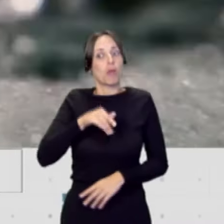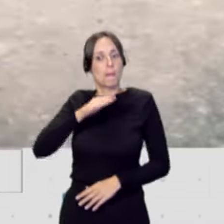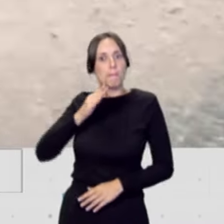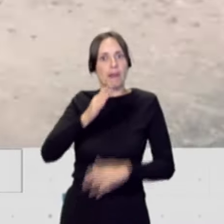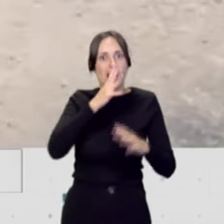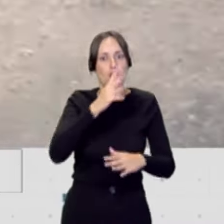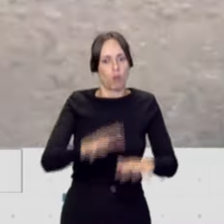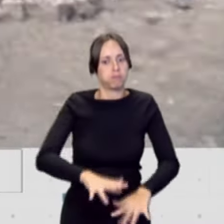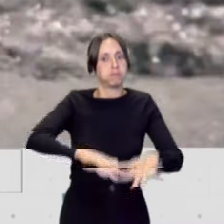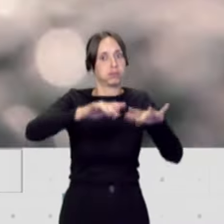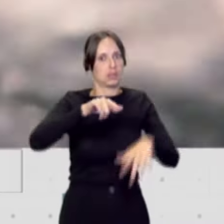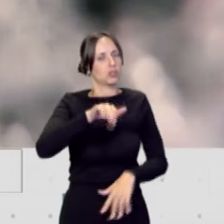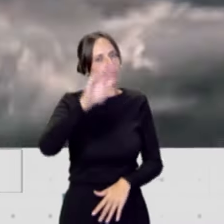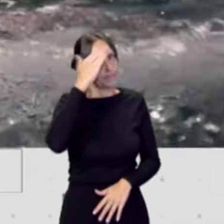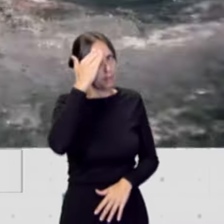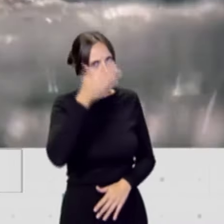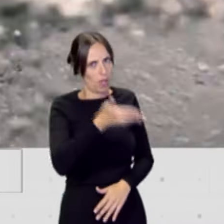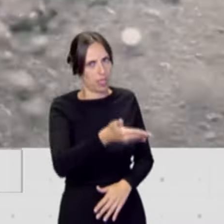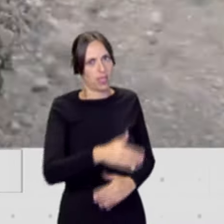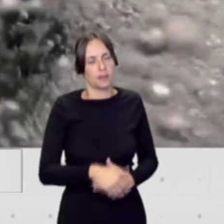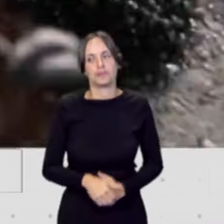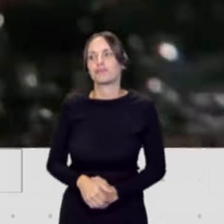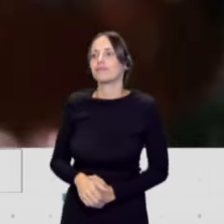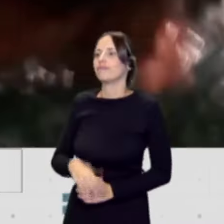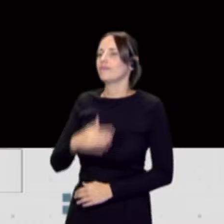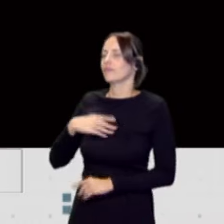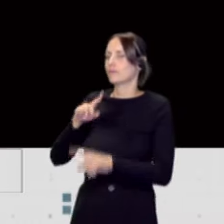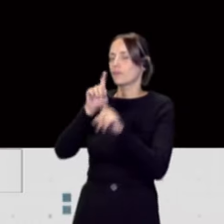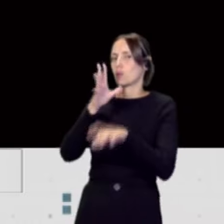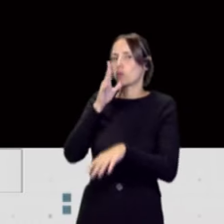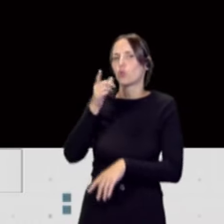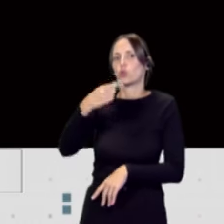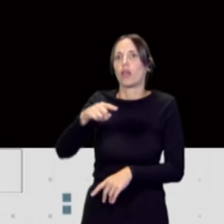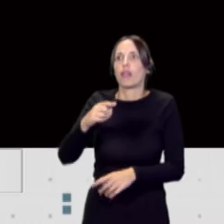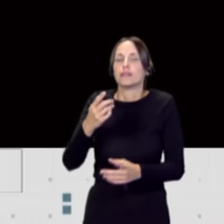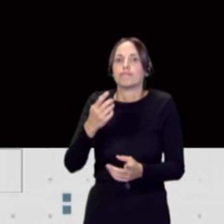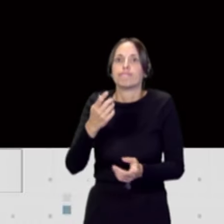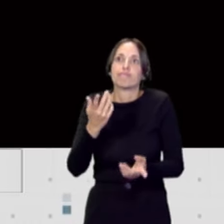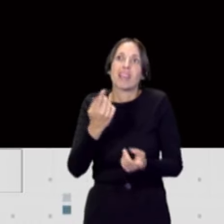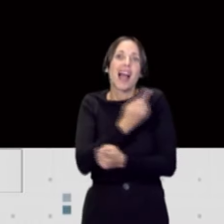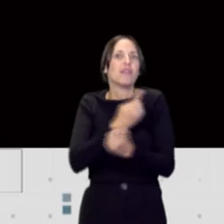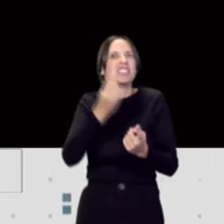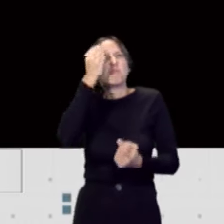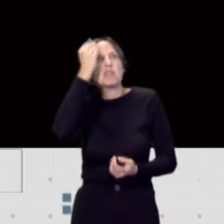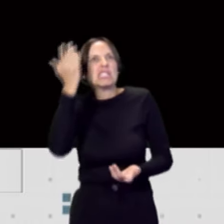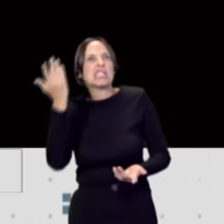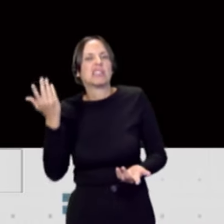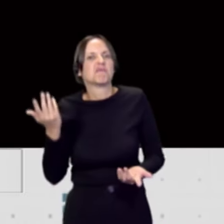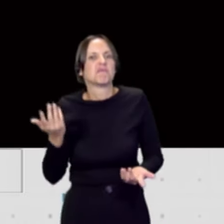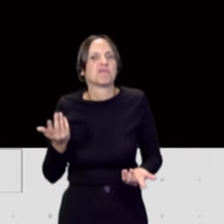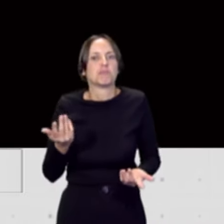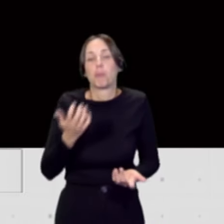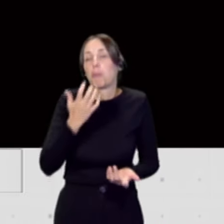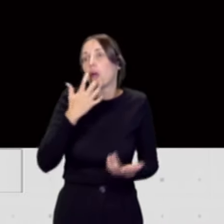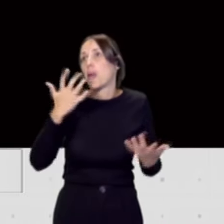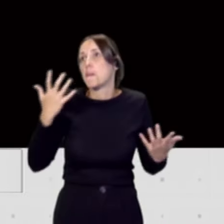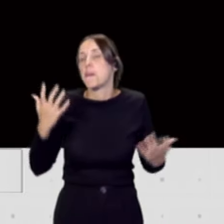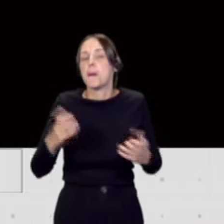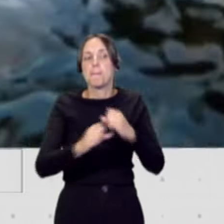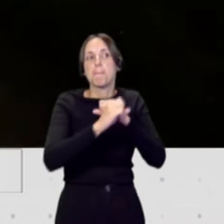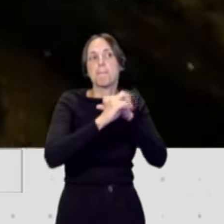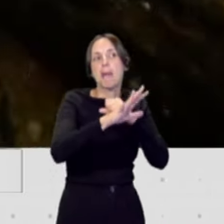Claro, y le quería preguntar ahora a Fabián, ¿cómo han recibido este mensaje? Porque es verdad que a veces uno no se plantea el peligro de, a lo mejor no solo del mar,